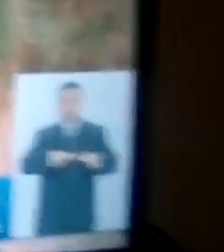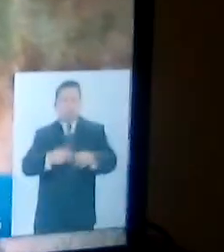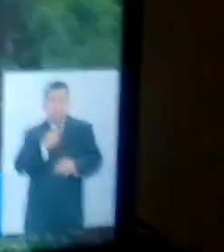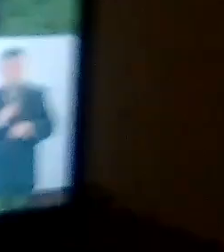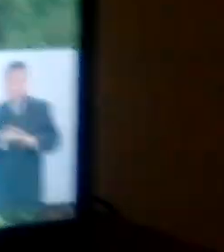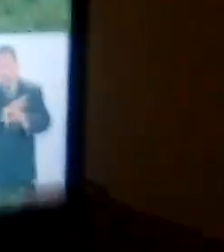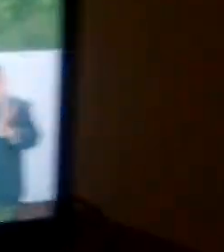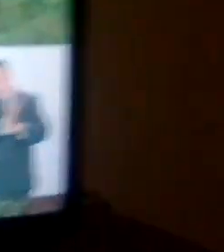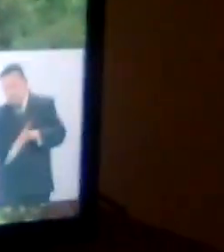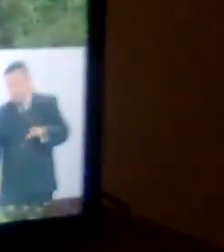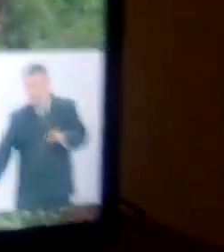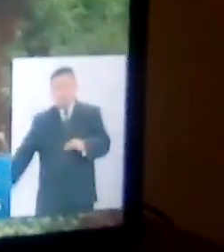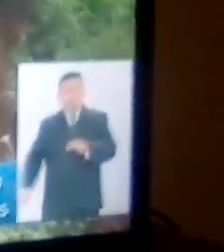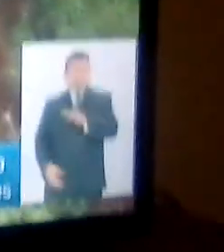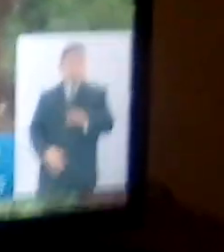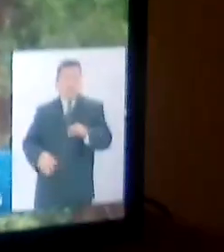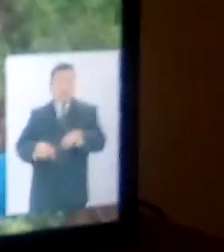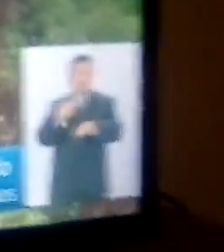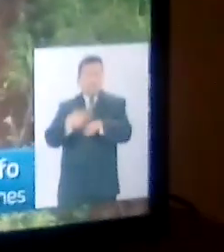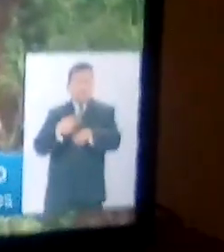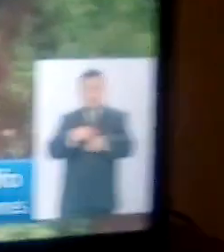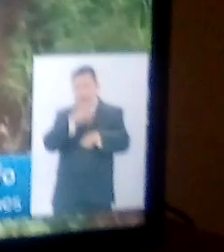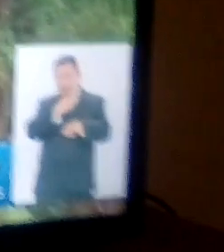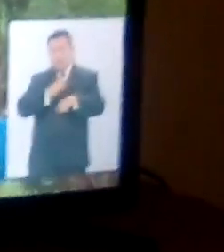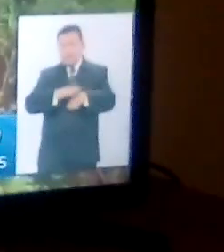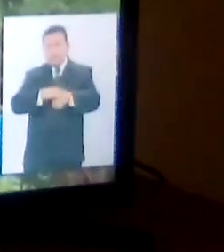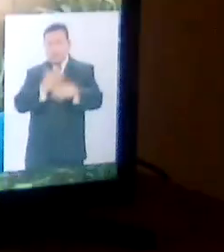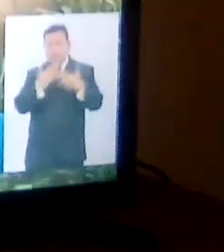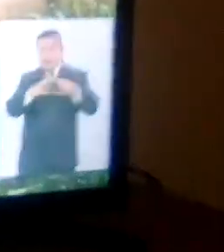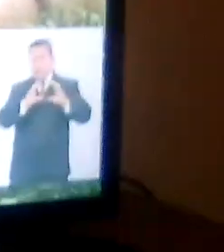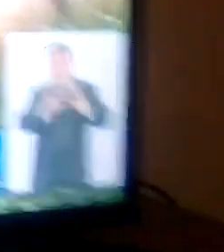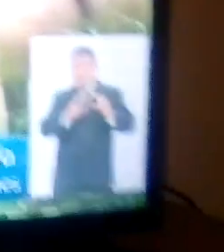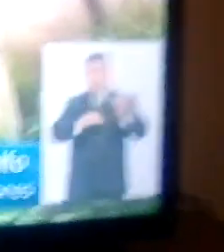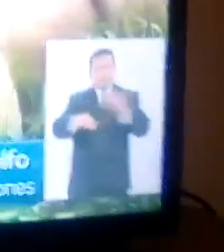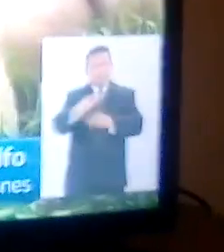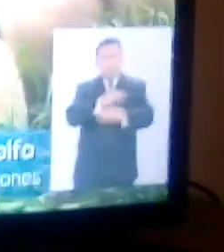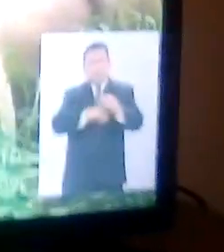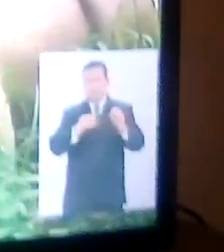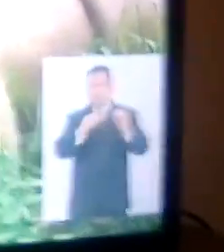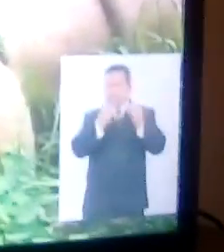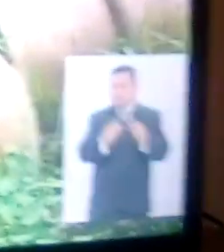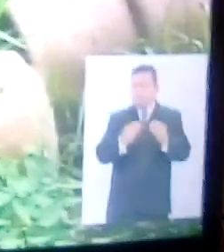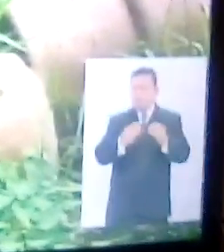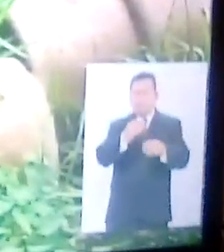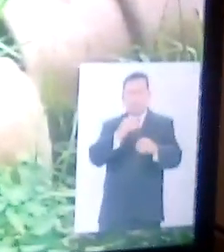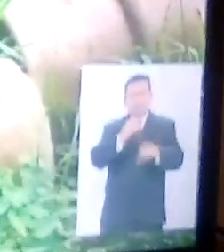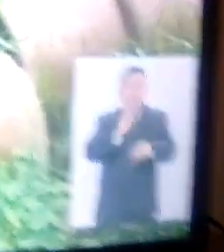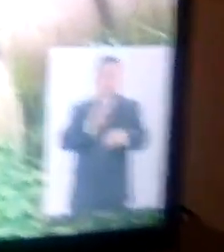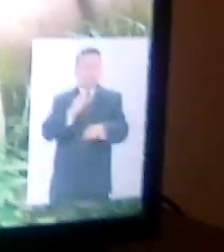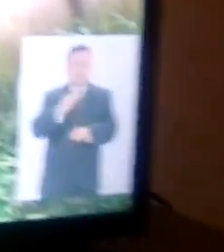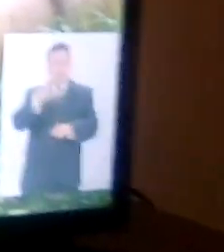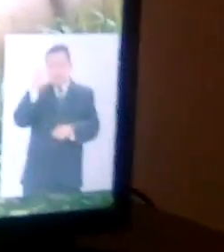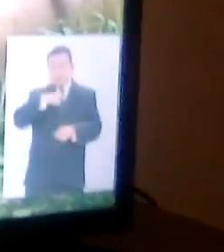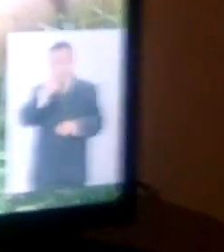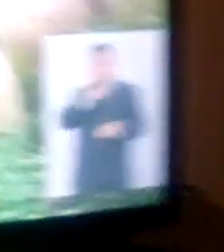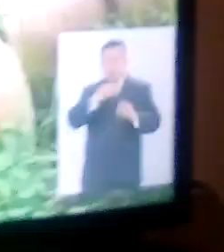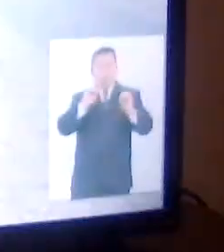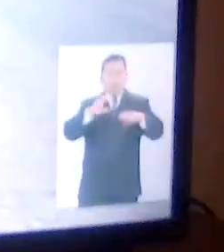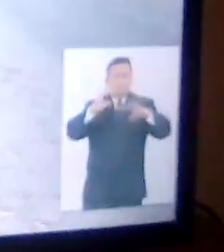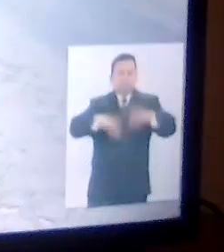del carril de los automóviles. Se toca a todos los que conduzcan por esa zona a tener mucho cuidado, sobre todo en la noche y cuando está